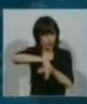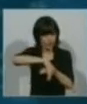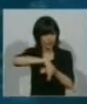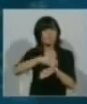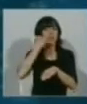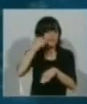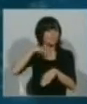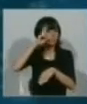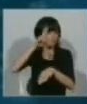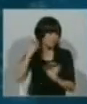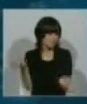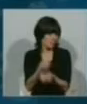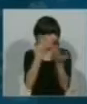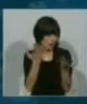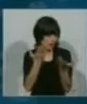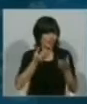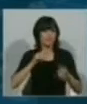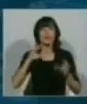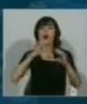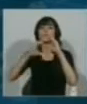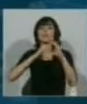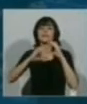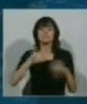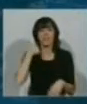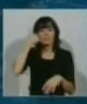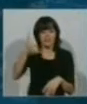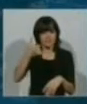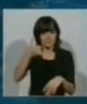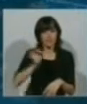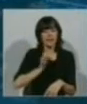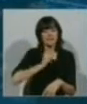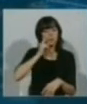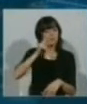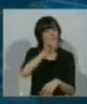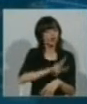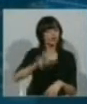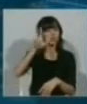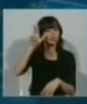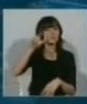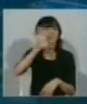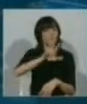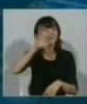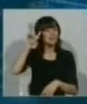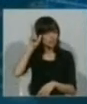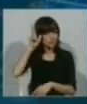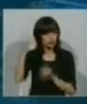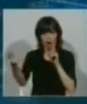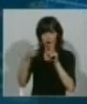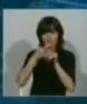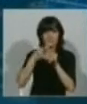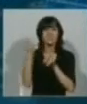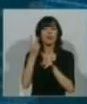pudieron generar las primeras comunicaciones telefónicas. En 1858 se conecta por primera vez